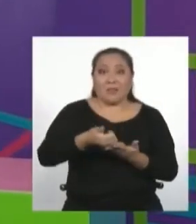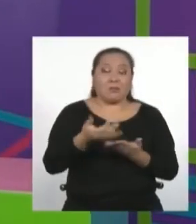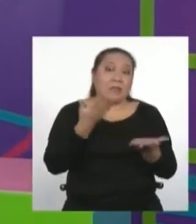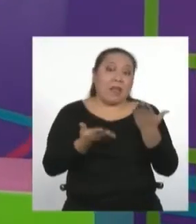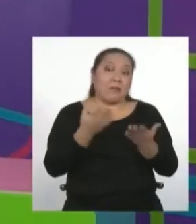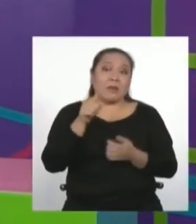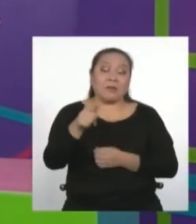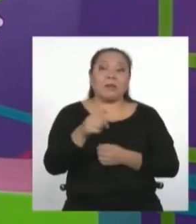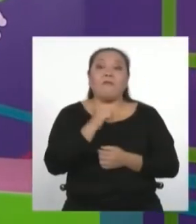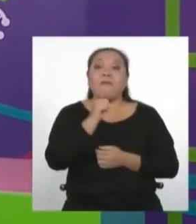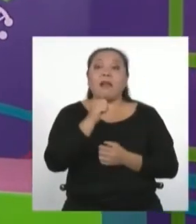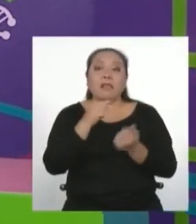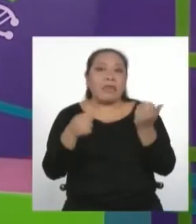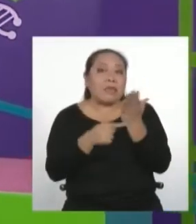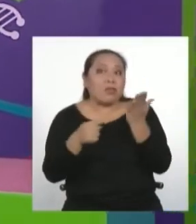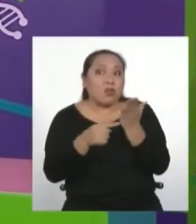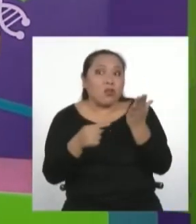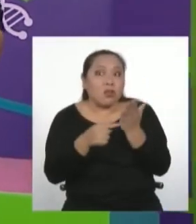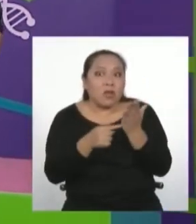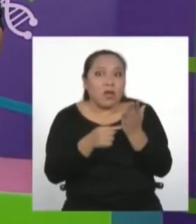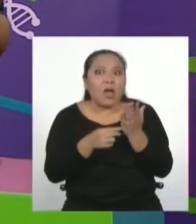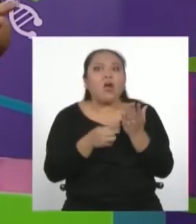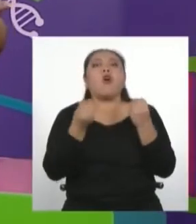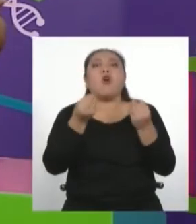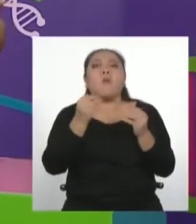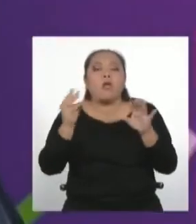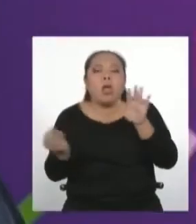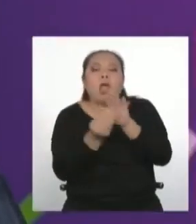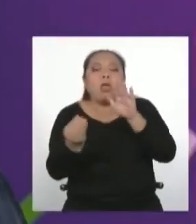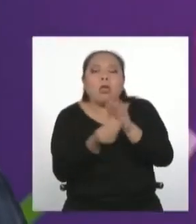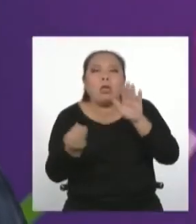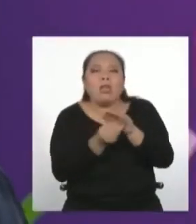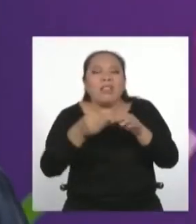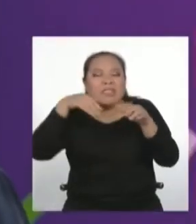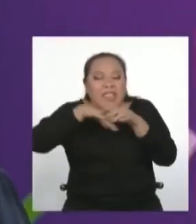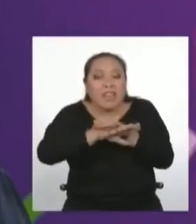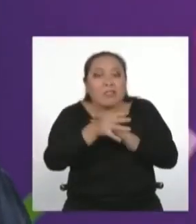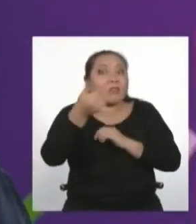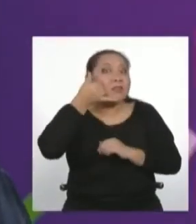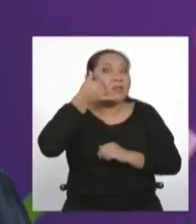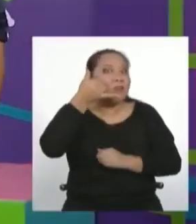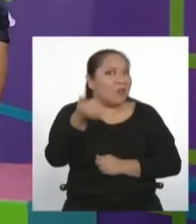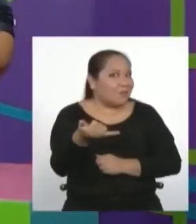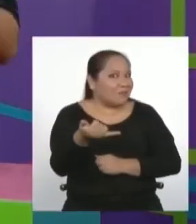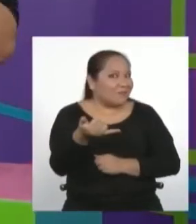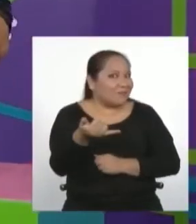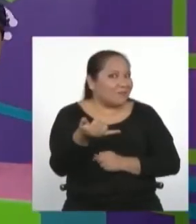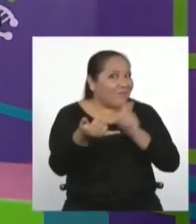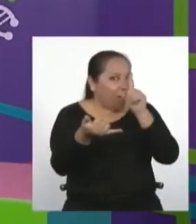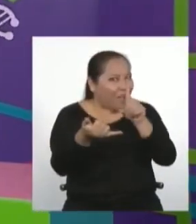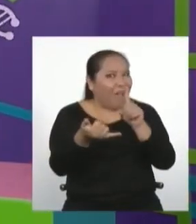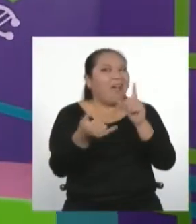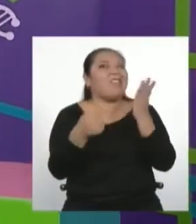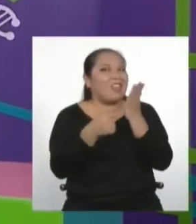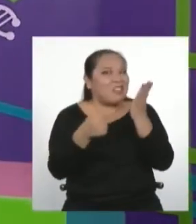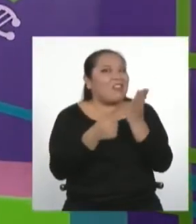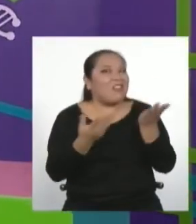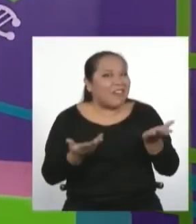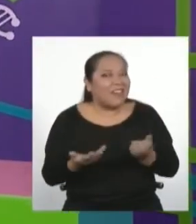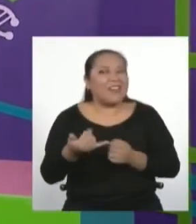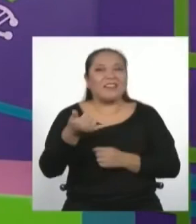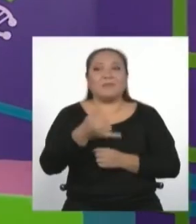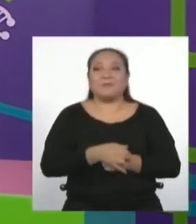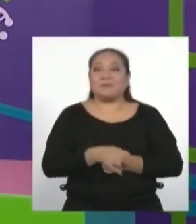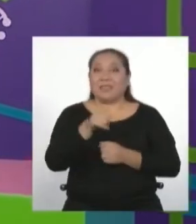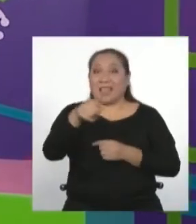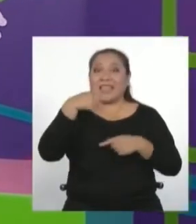tener toda la tecnología que entre en un celular al alcance de la mano. ¿Capté su atención? Si no fue así, durante el